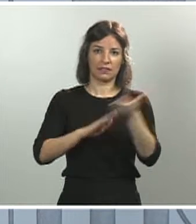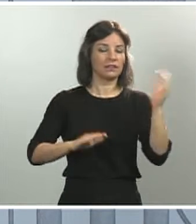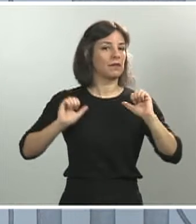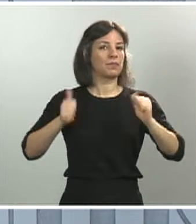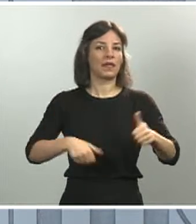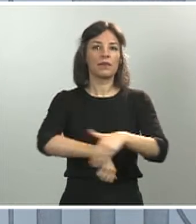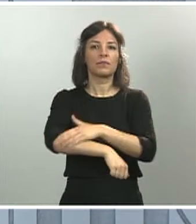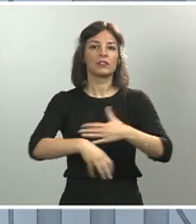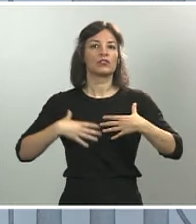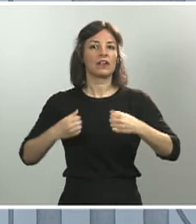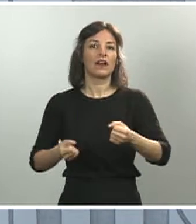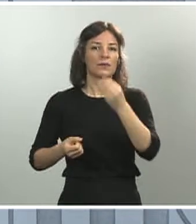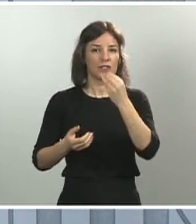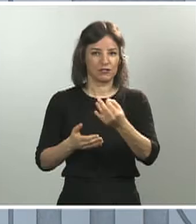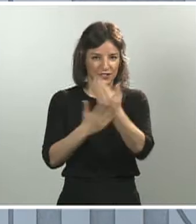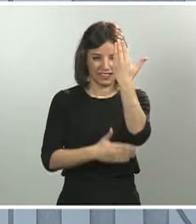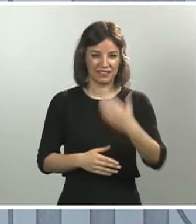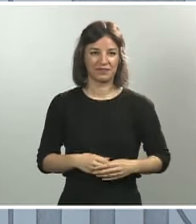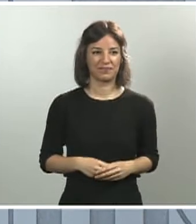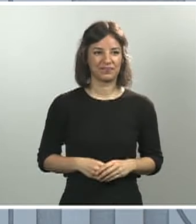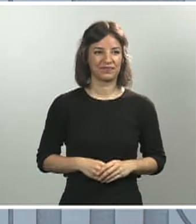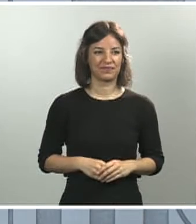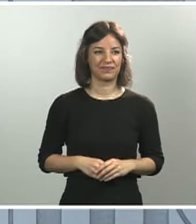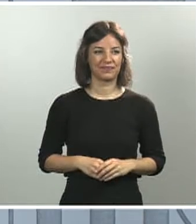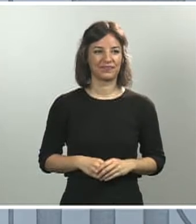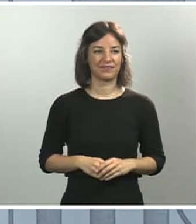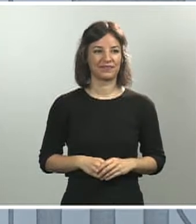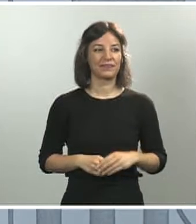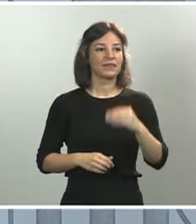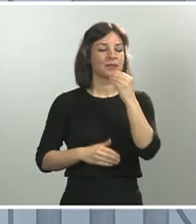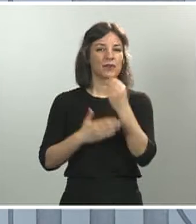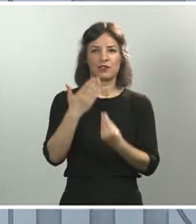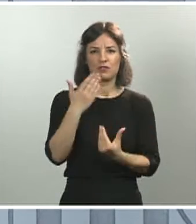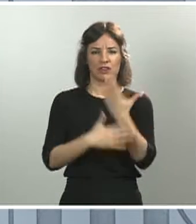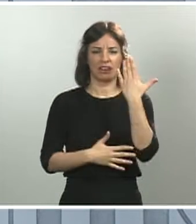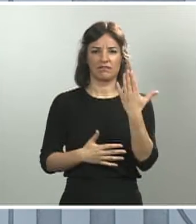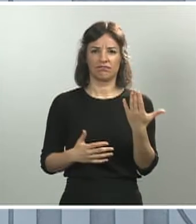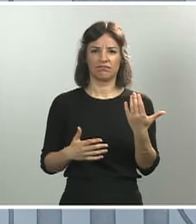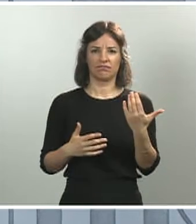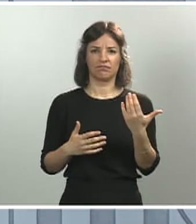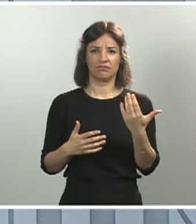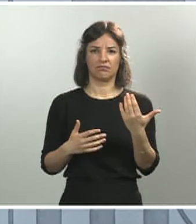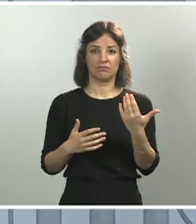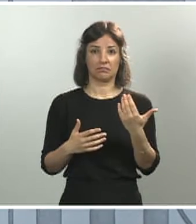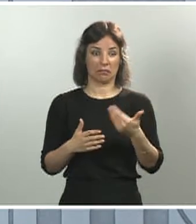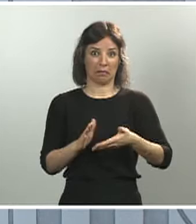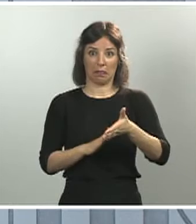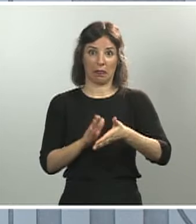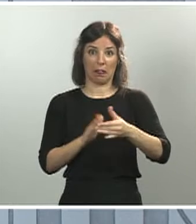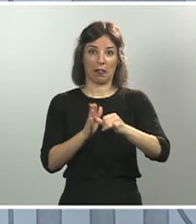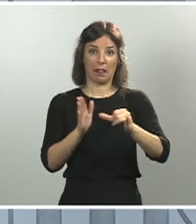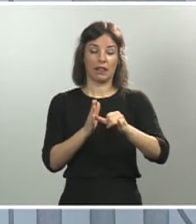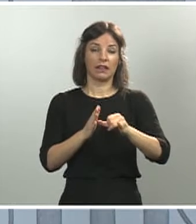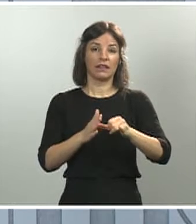de Sanidad. Buenas tardes. Buenos días. Muy buenos días. En breves momentos, los técnicos, el doctor Simón y los otros técnicos, les darán a conocer las